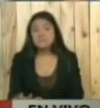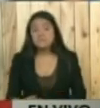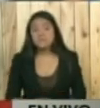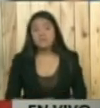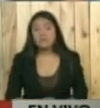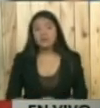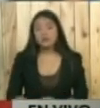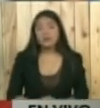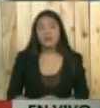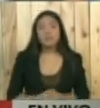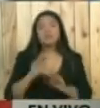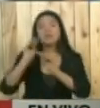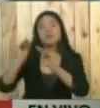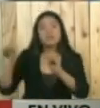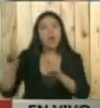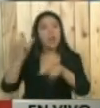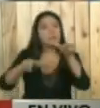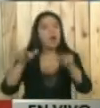a su gente,